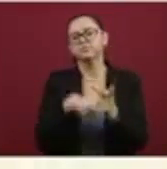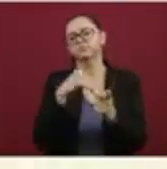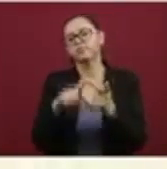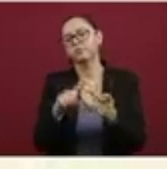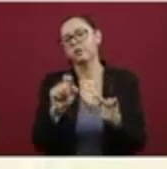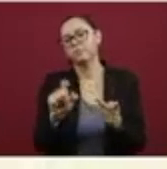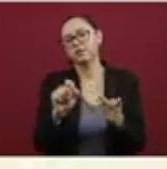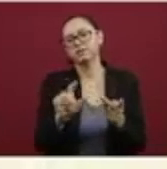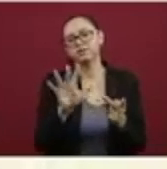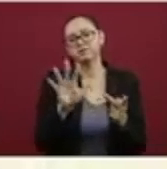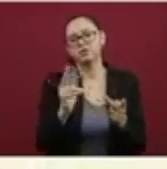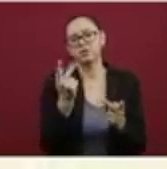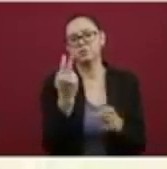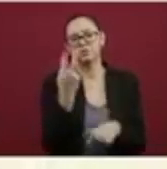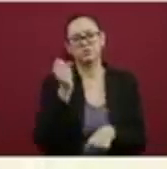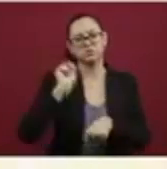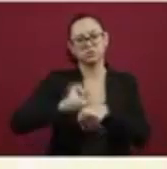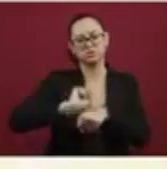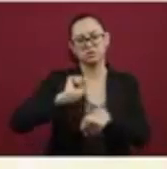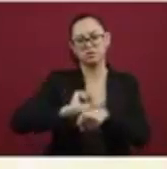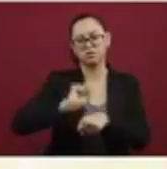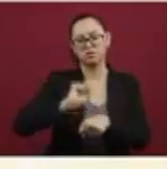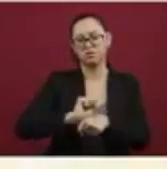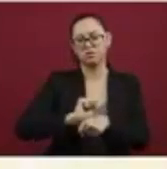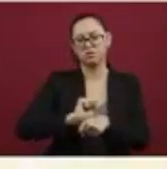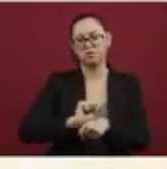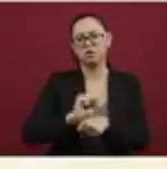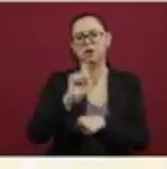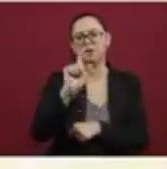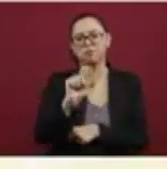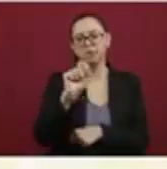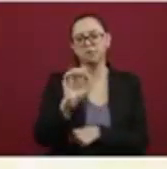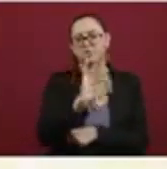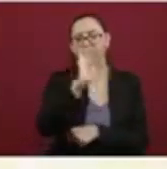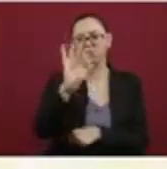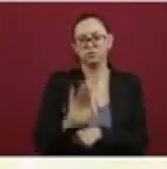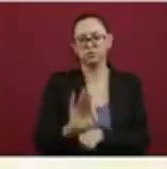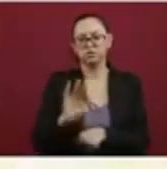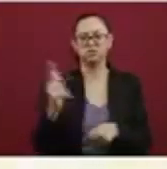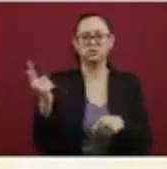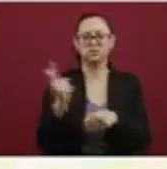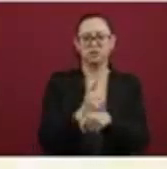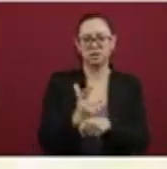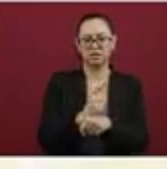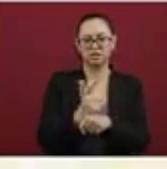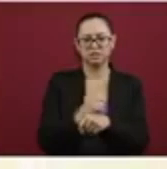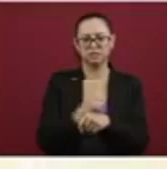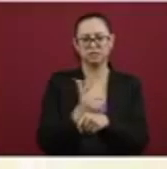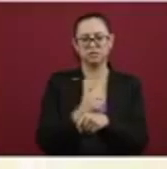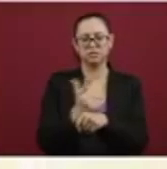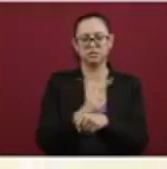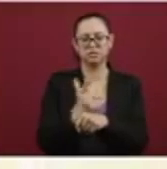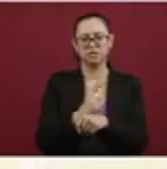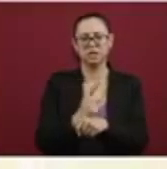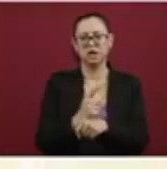25% tienen secundaria, el 20% licenciatura,